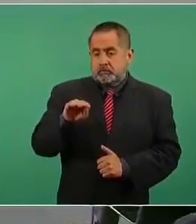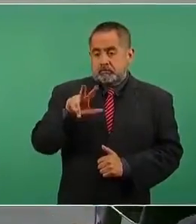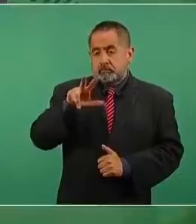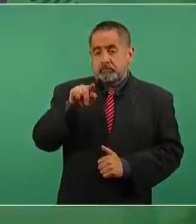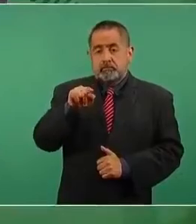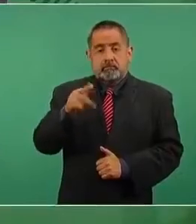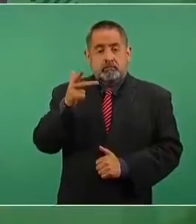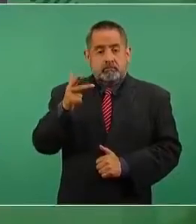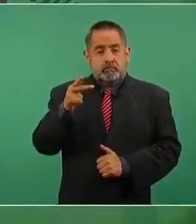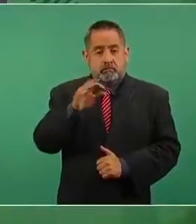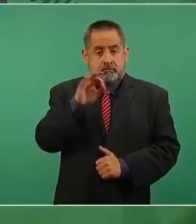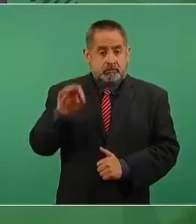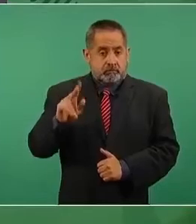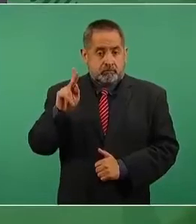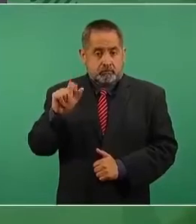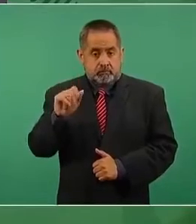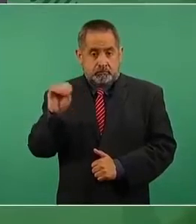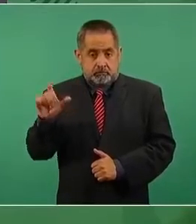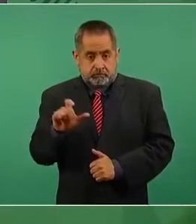98.8 Pemex,